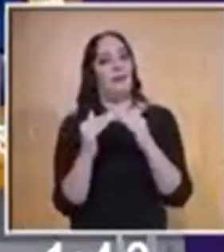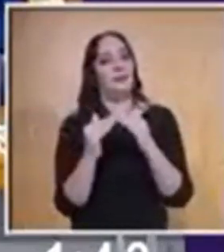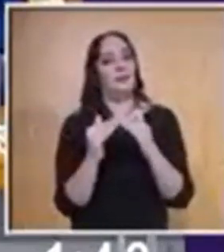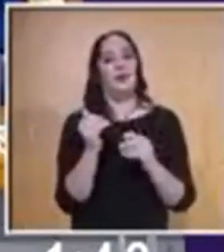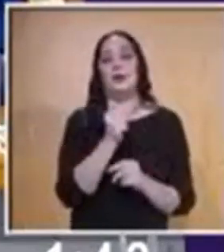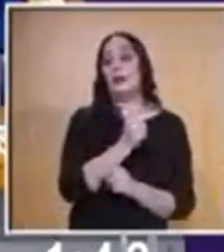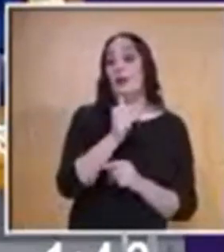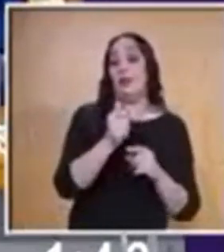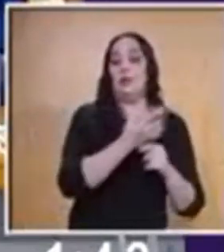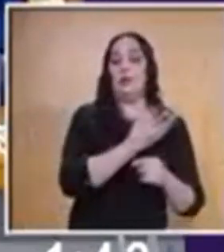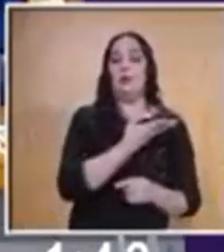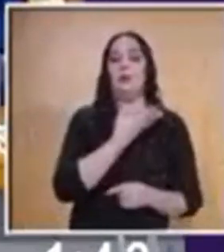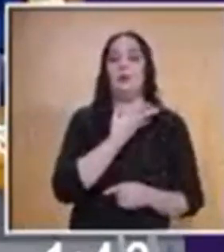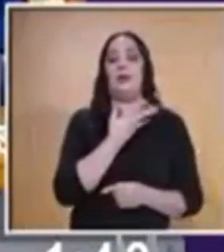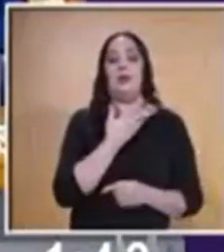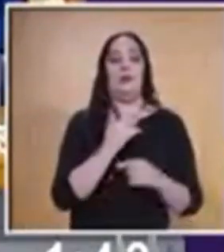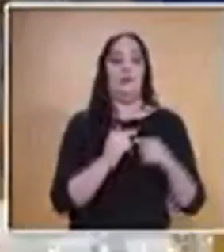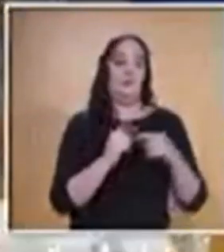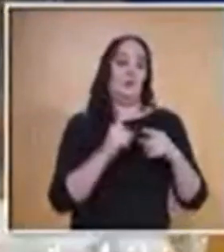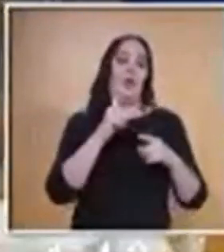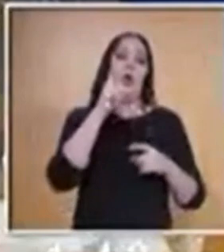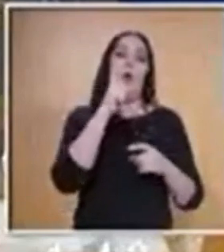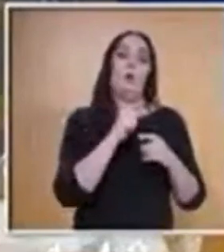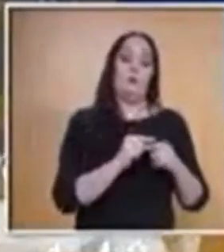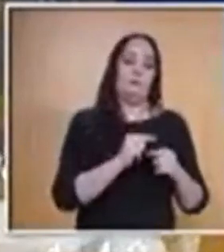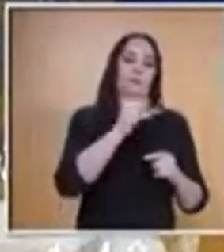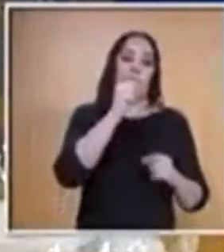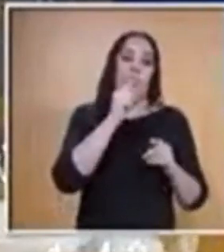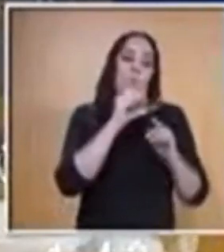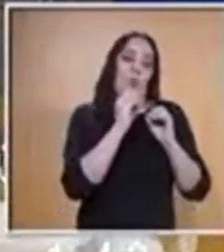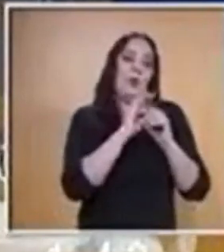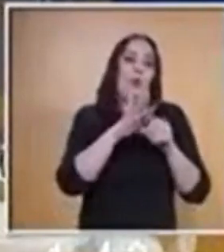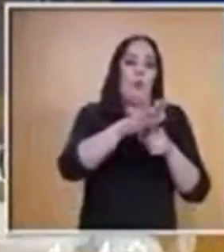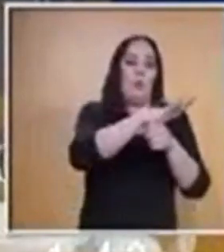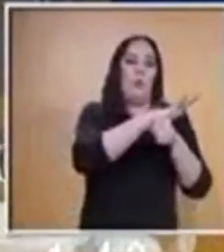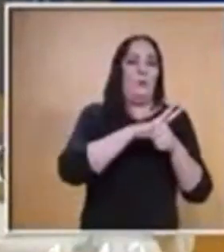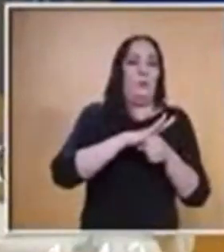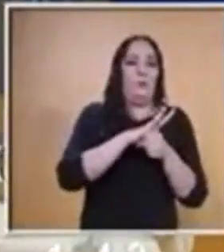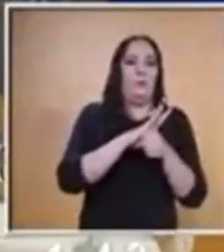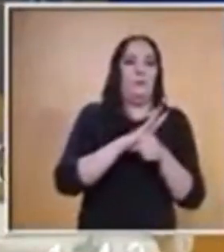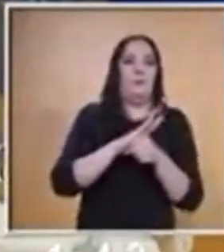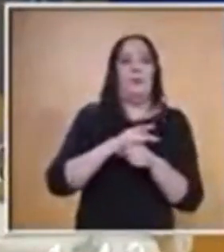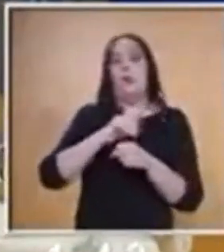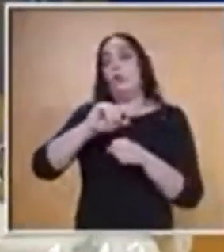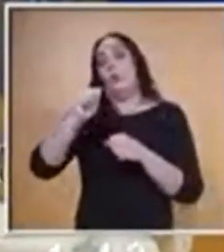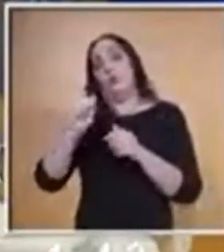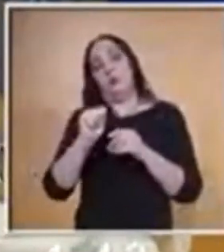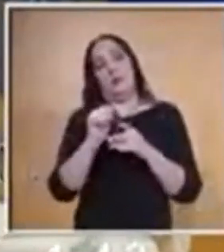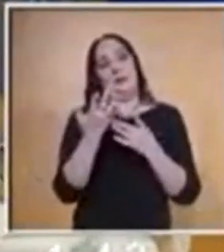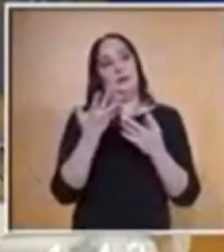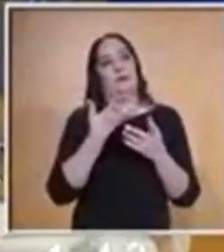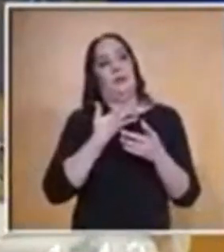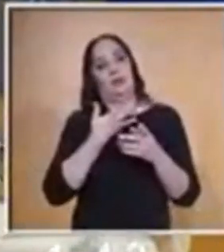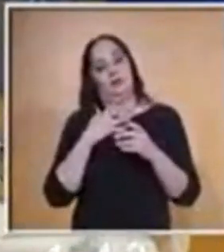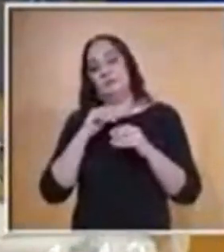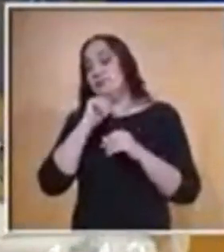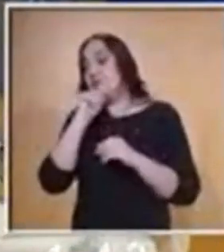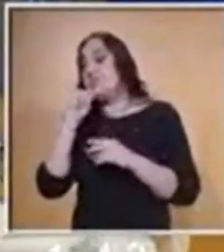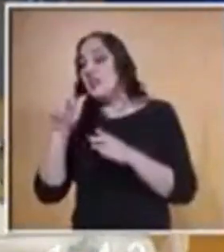5 botellas las vamos a llenar con agua. Una va a estar completamente llena, otra va a estar completamente